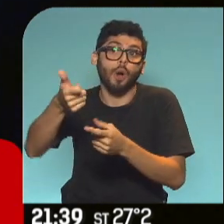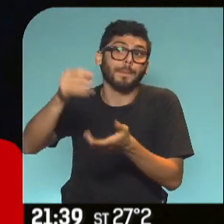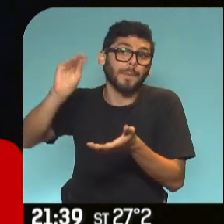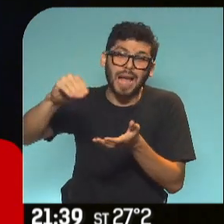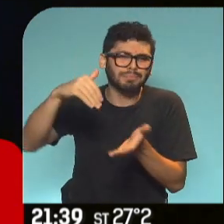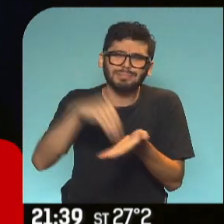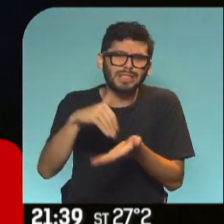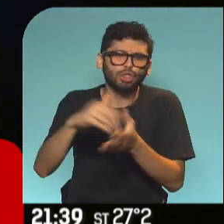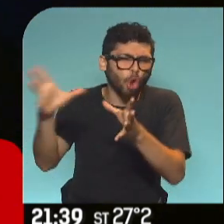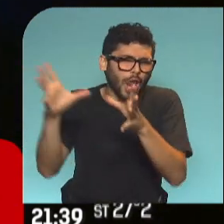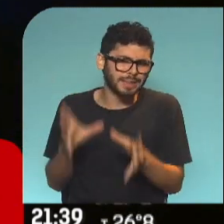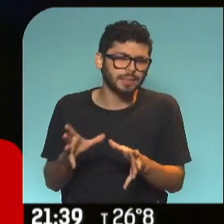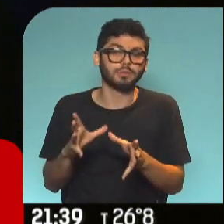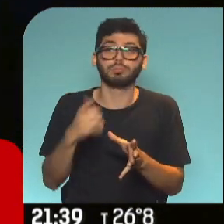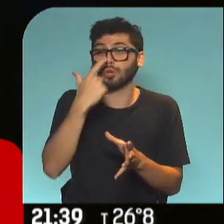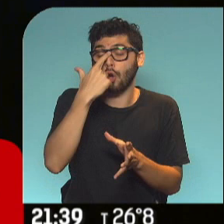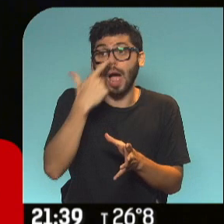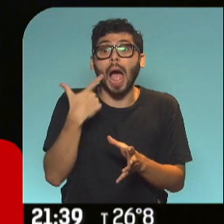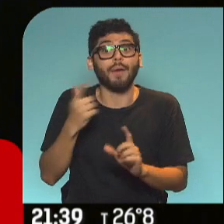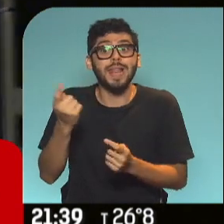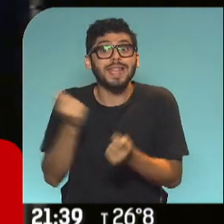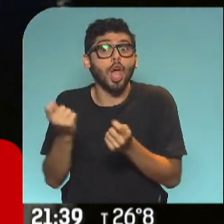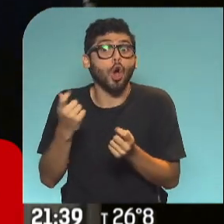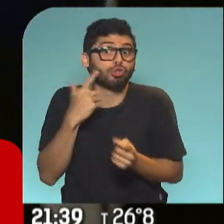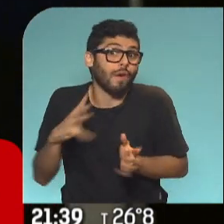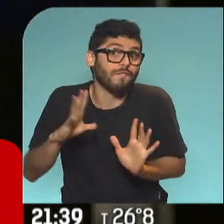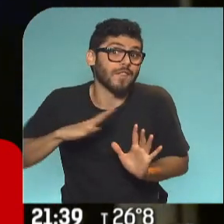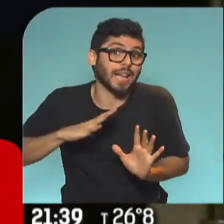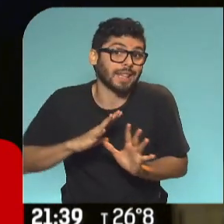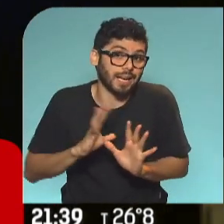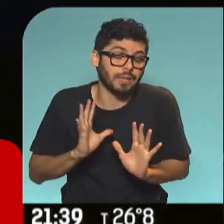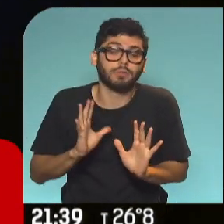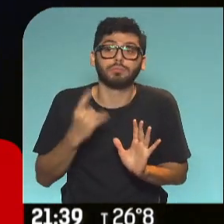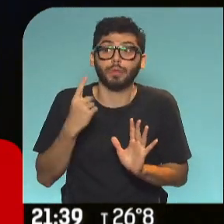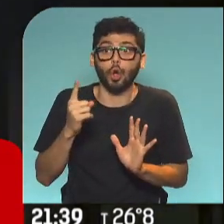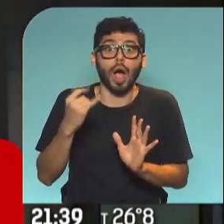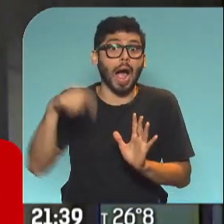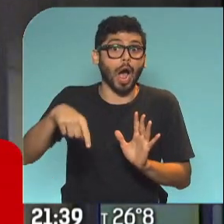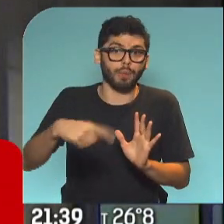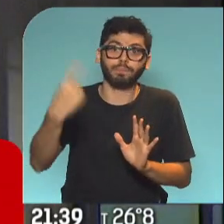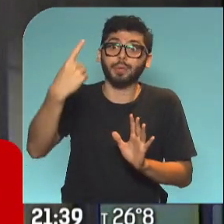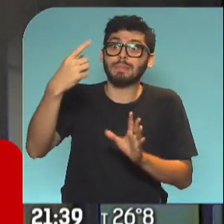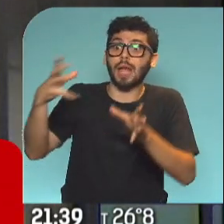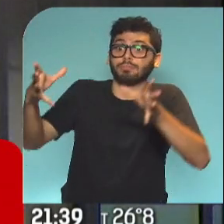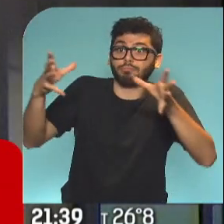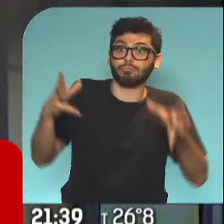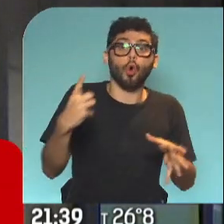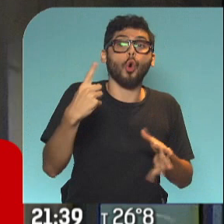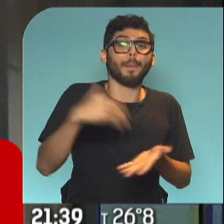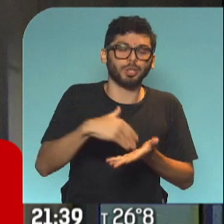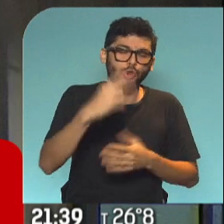vacunas Sinopharm. Veremos cómo siguen esas negociaciones. En tanto, está llegando aquí el primer millón, digamos,